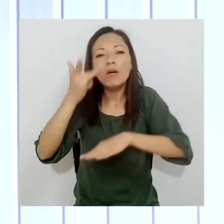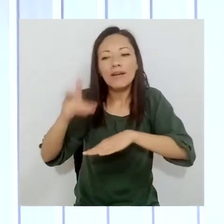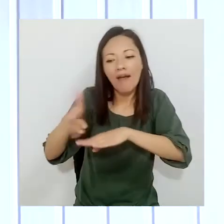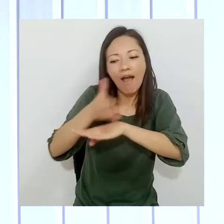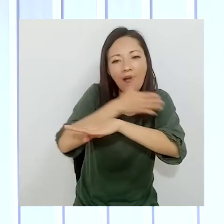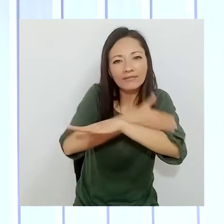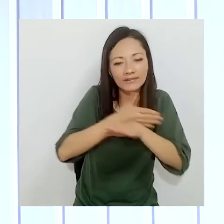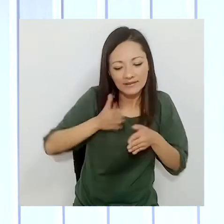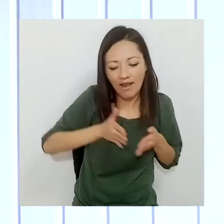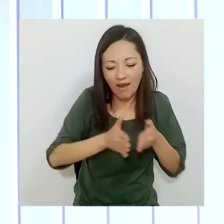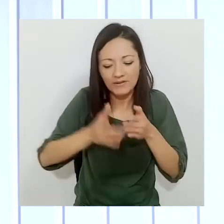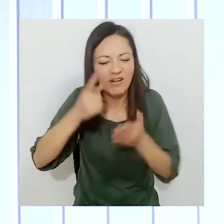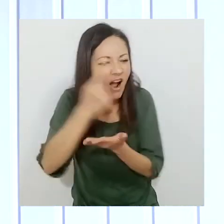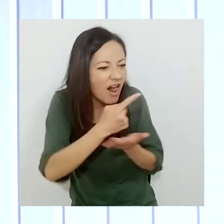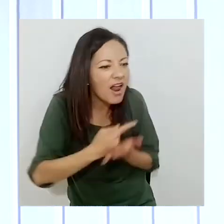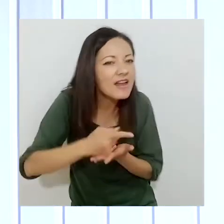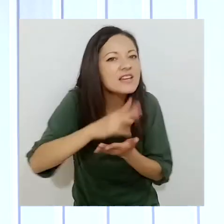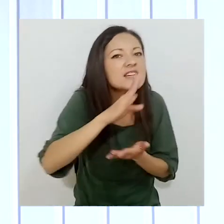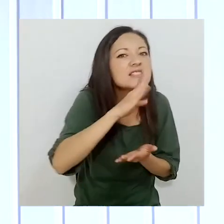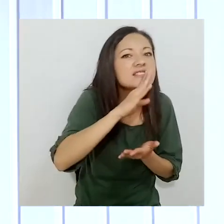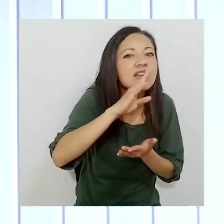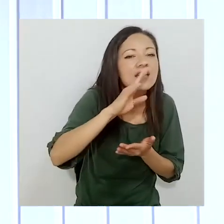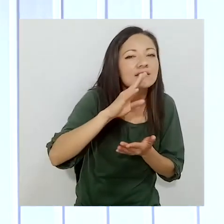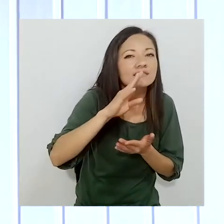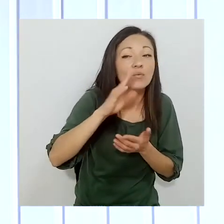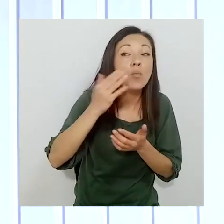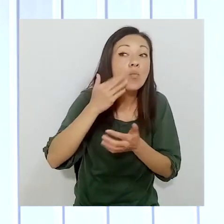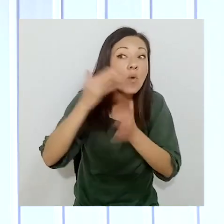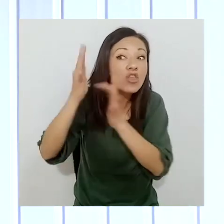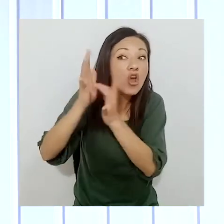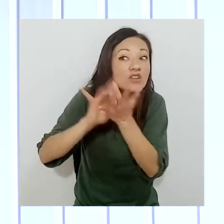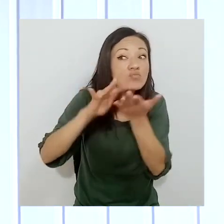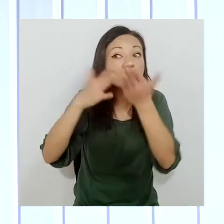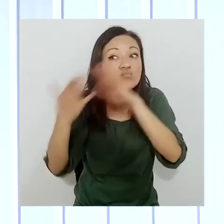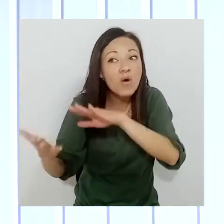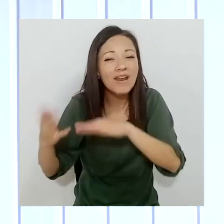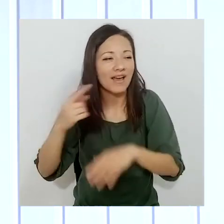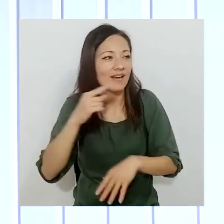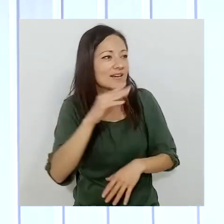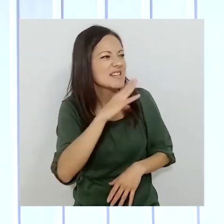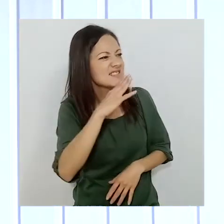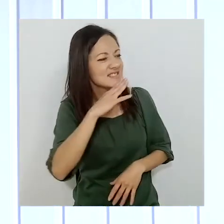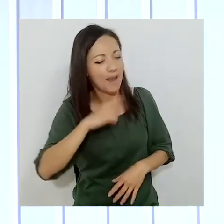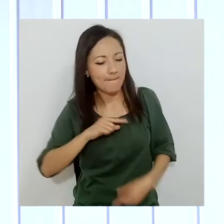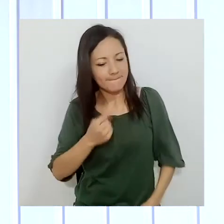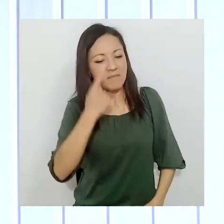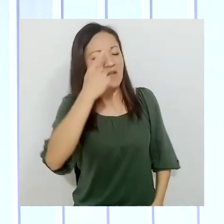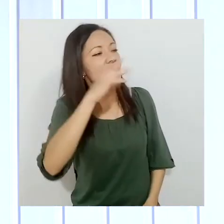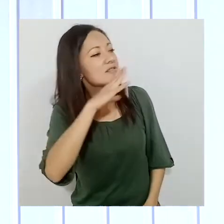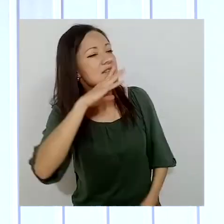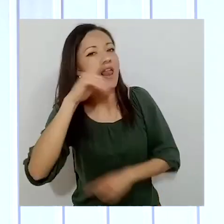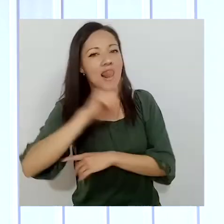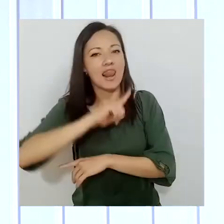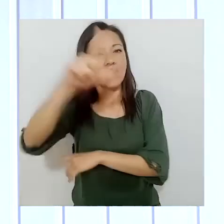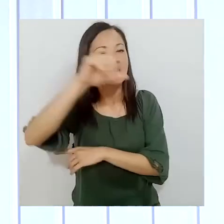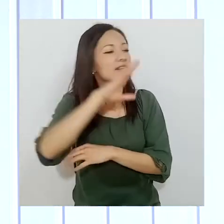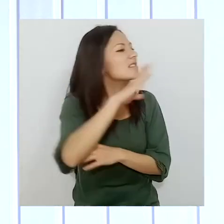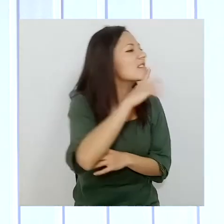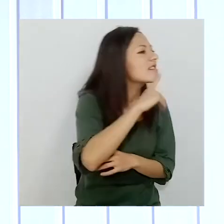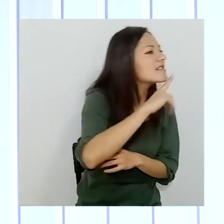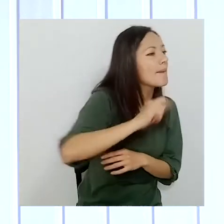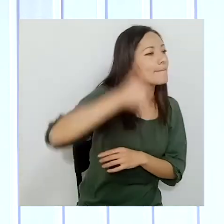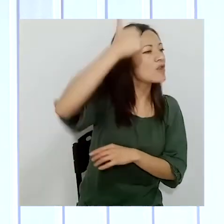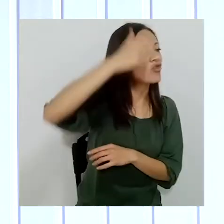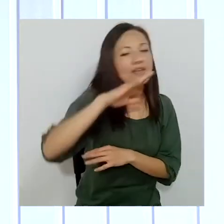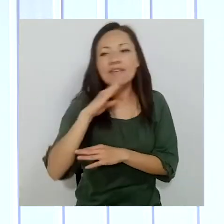quién había de ser el mayor. Fíjese que ellos mismos que van discutiendo una tontería se dan cuenta ante